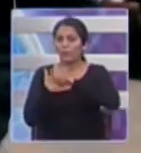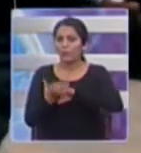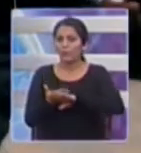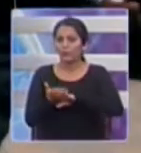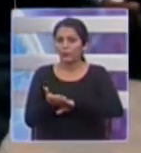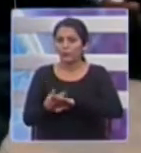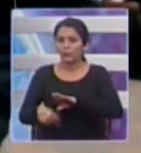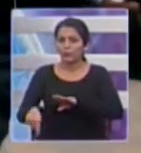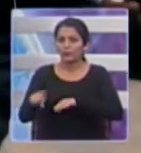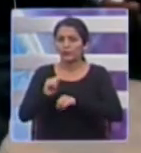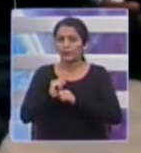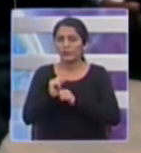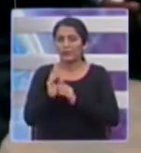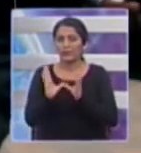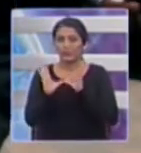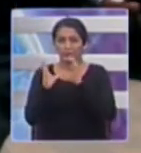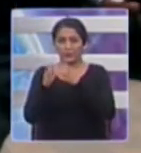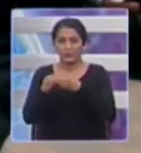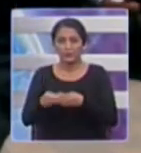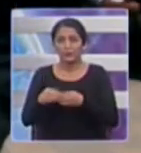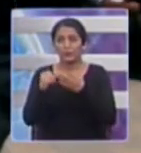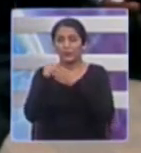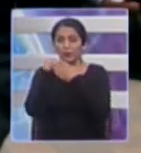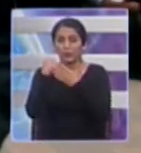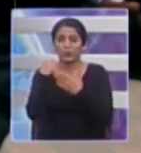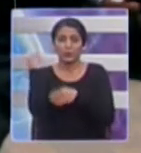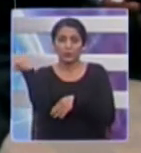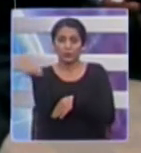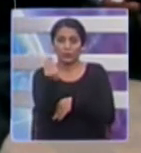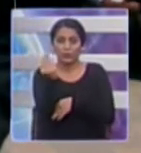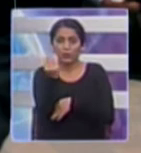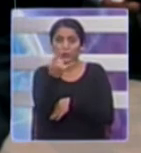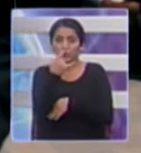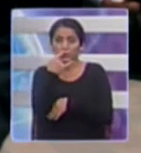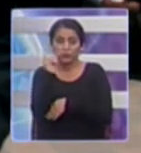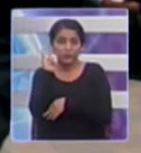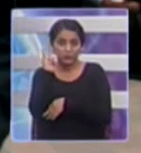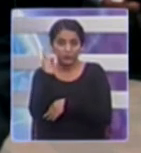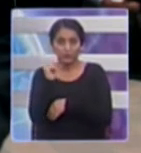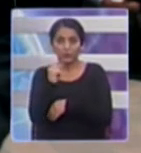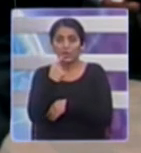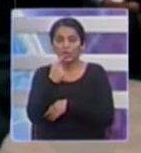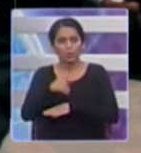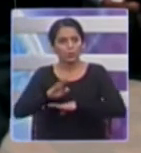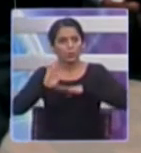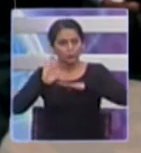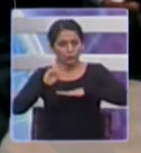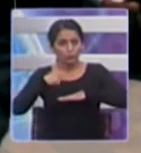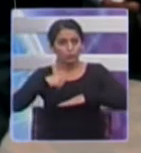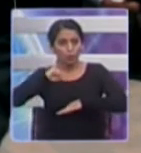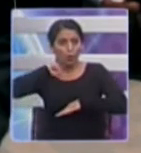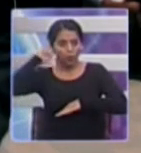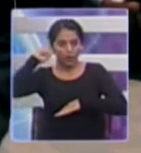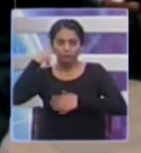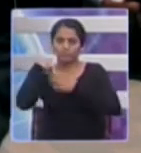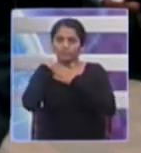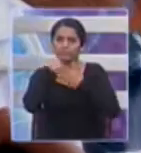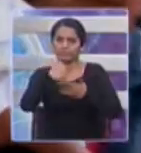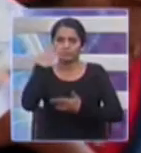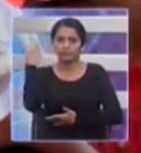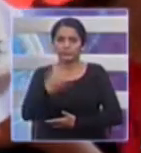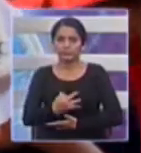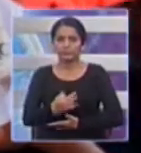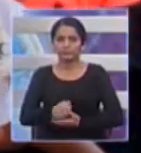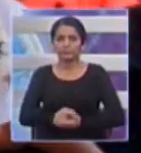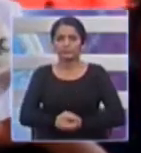Consultivo de la Niñez y la Adolescencia. Se comprometió a impulsar cambios si gana la presidencia de la República.